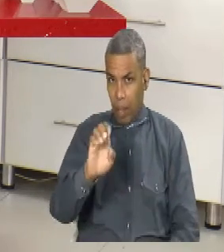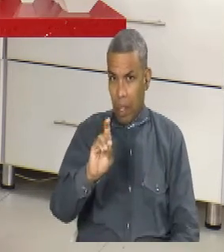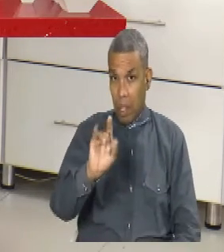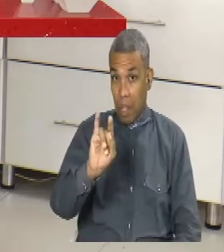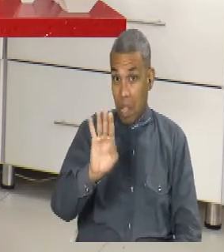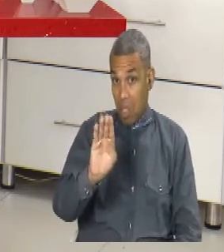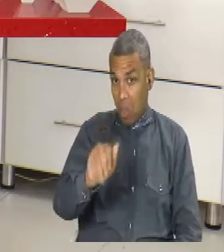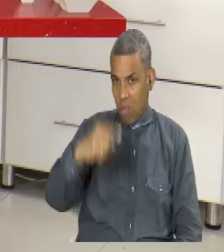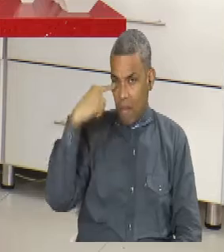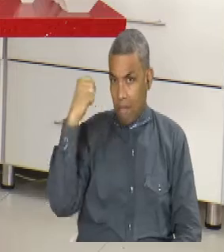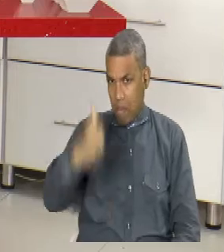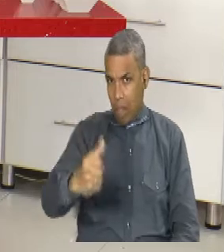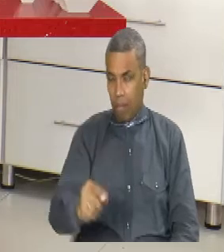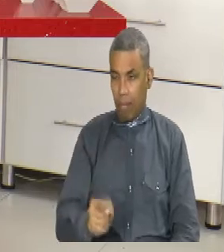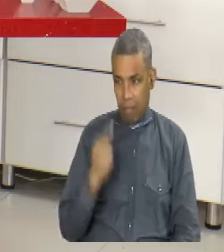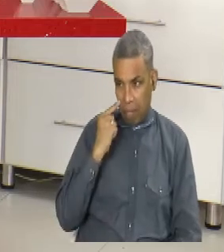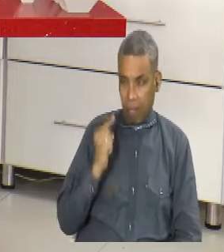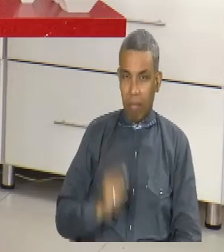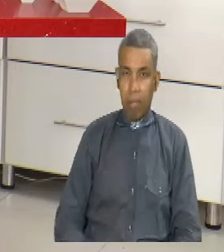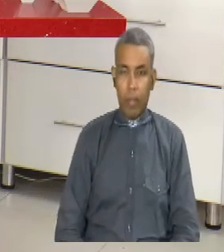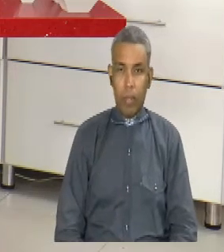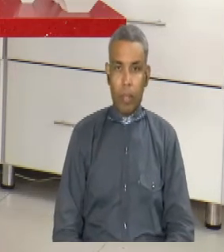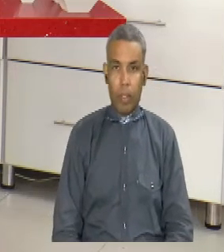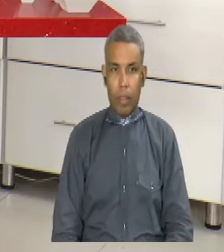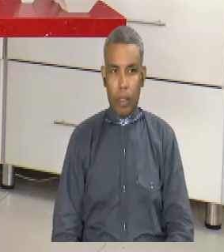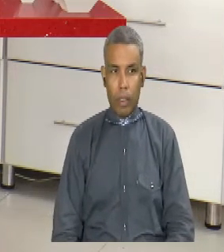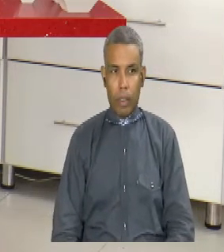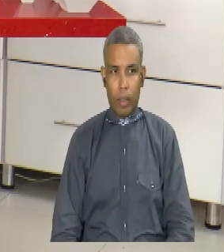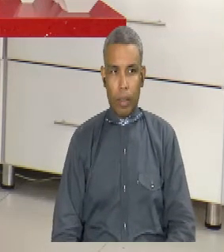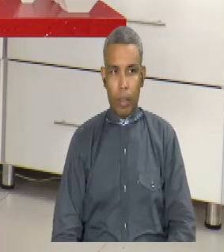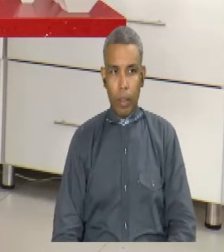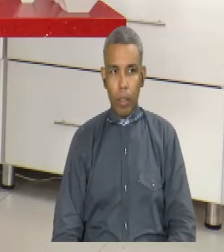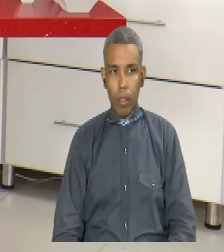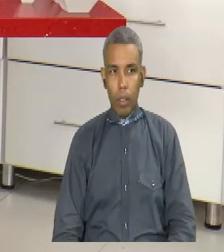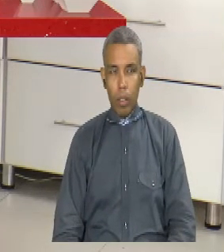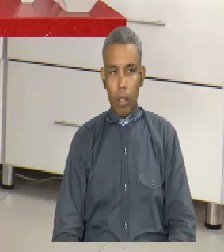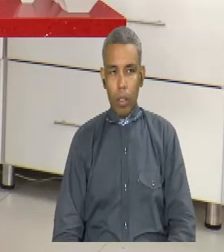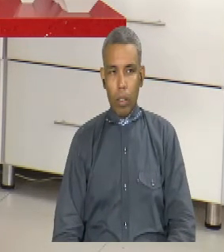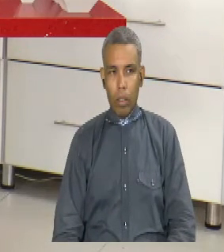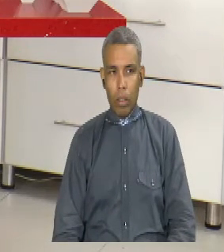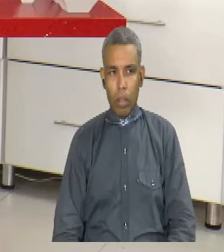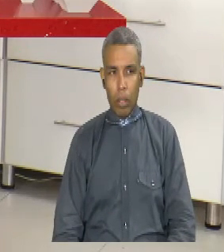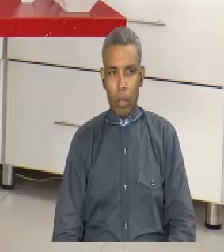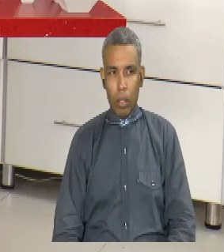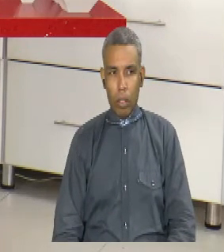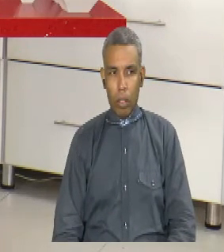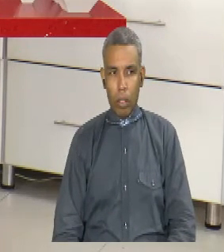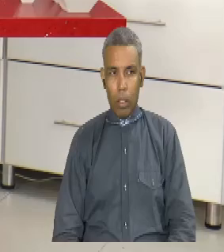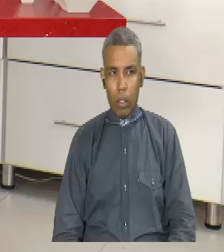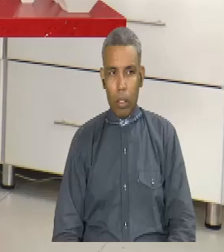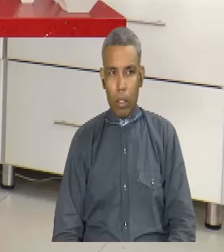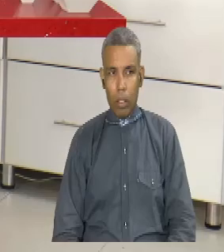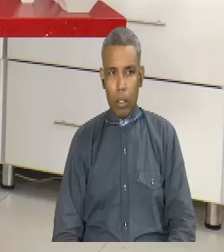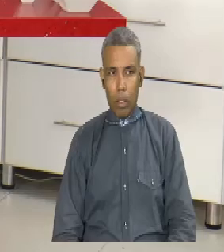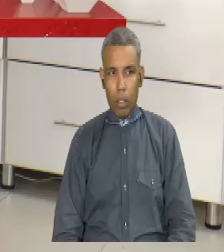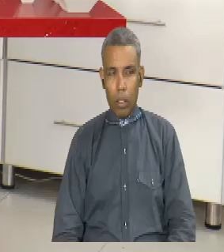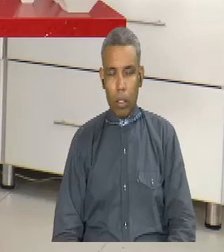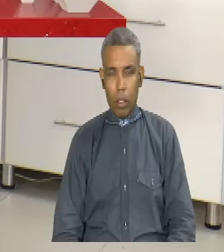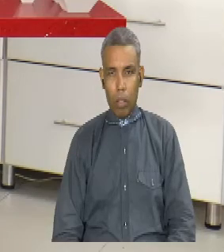algo bueno para ustedes. Vamos a esperar a que salga ahí la imagen para que les quede la